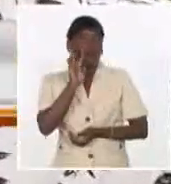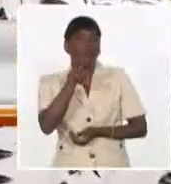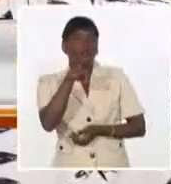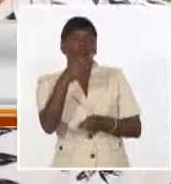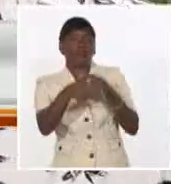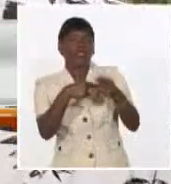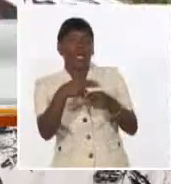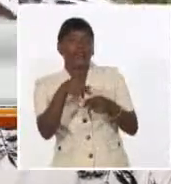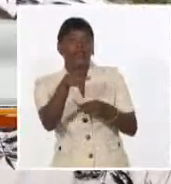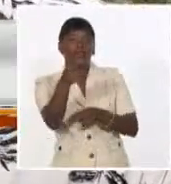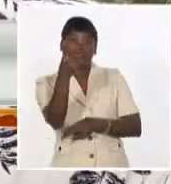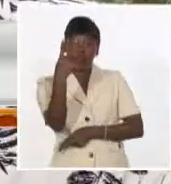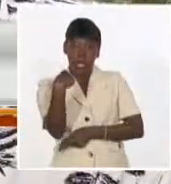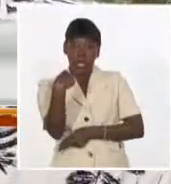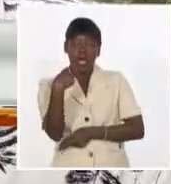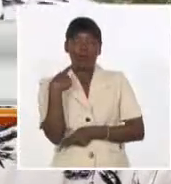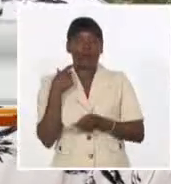demás, o sea,